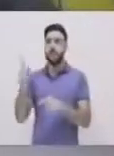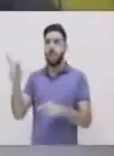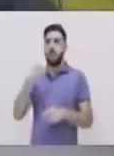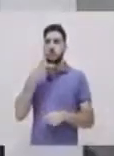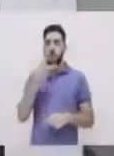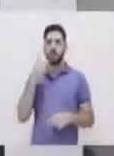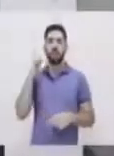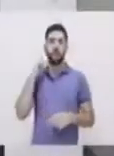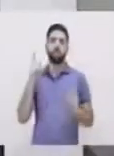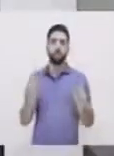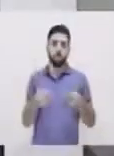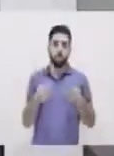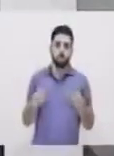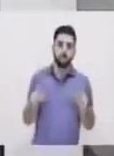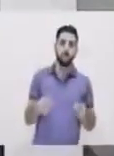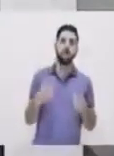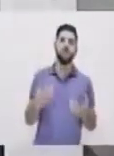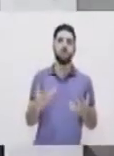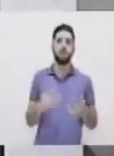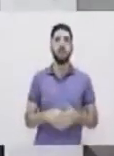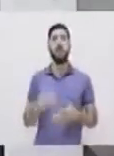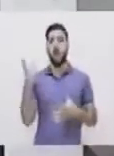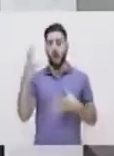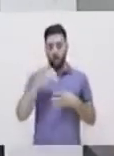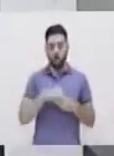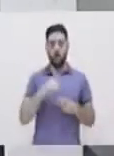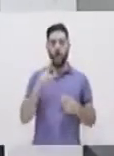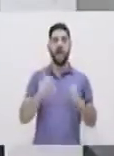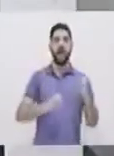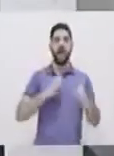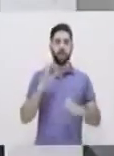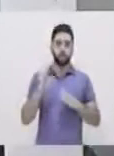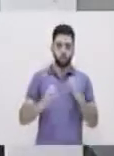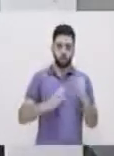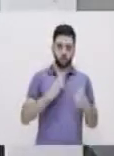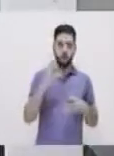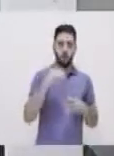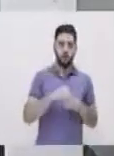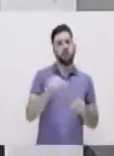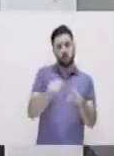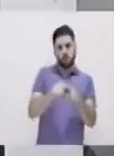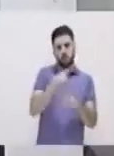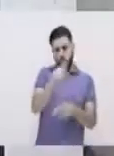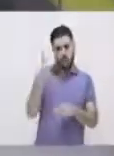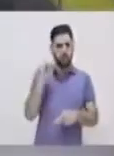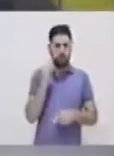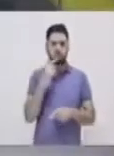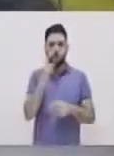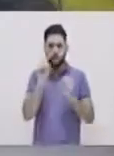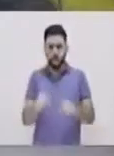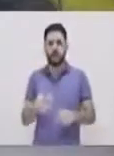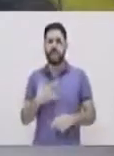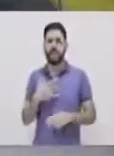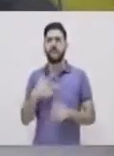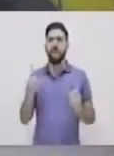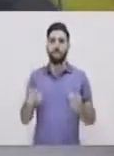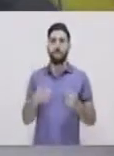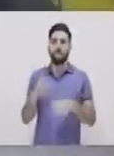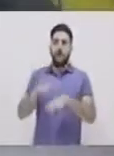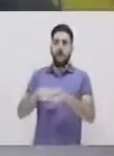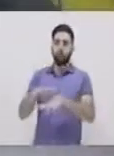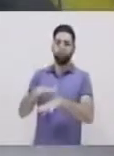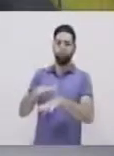escuchamos, seleccionamos, influye en nuestras emociones. Tenemos música que nos ayuda a nuestras